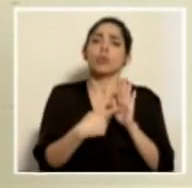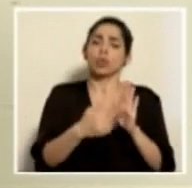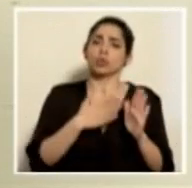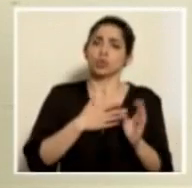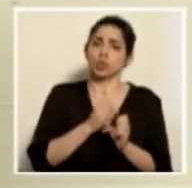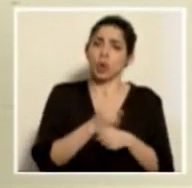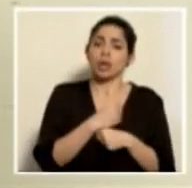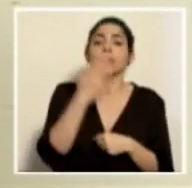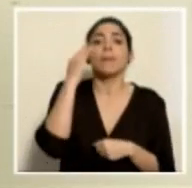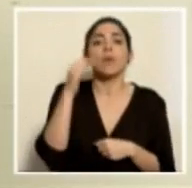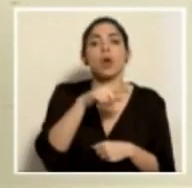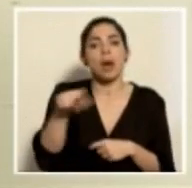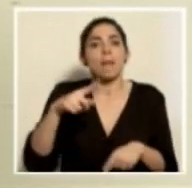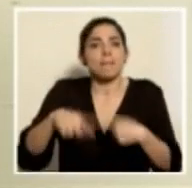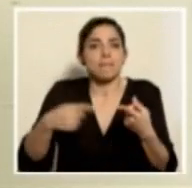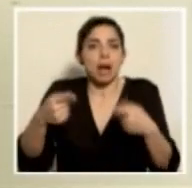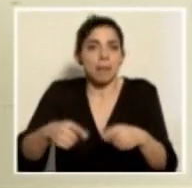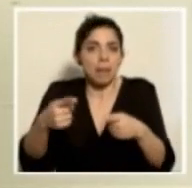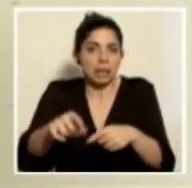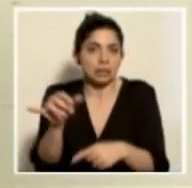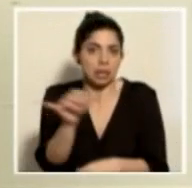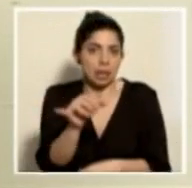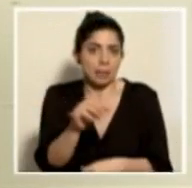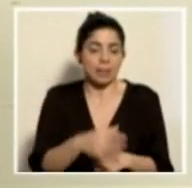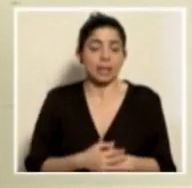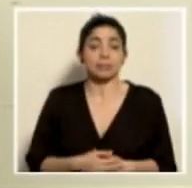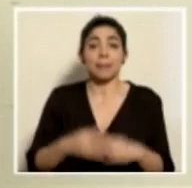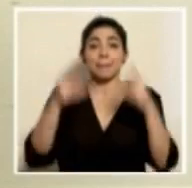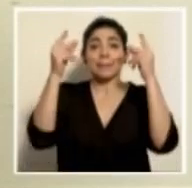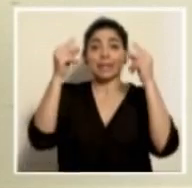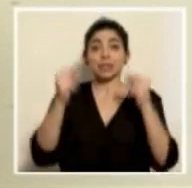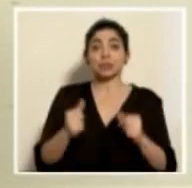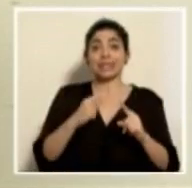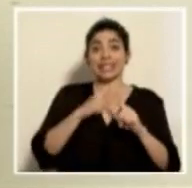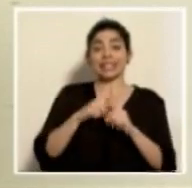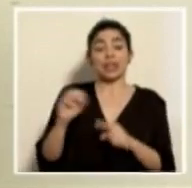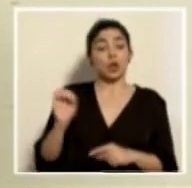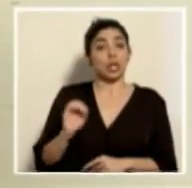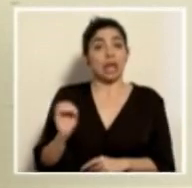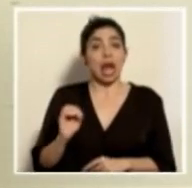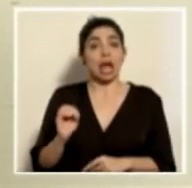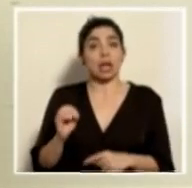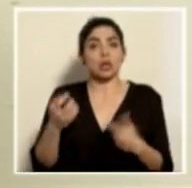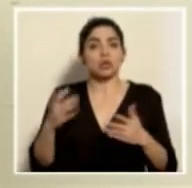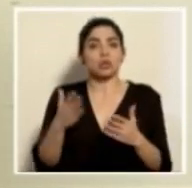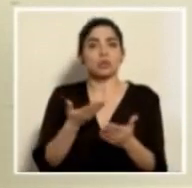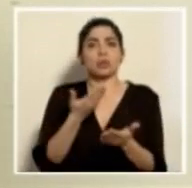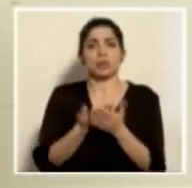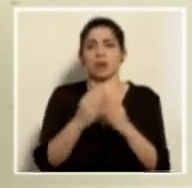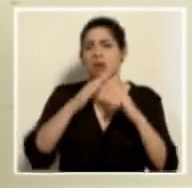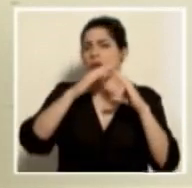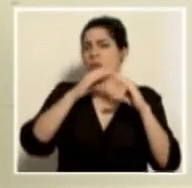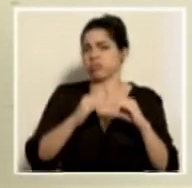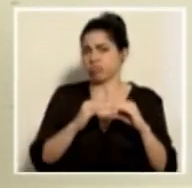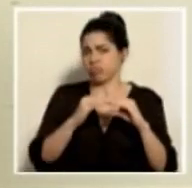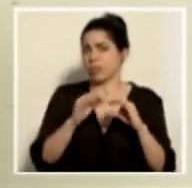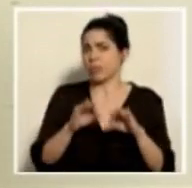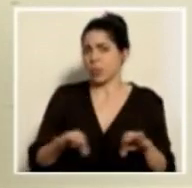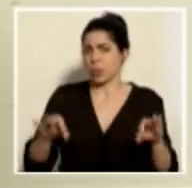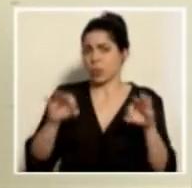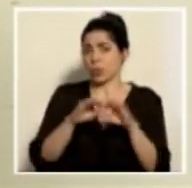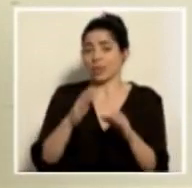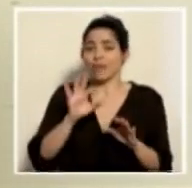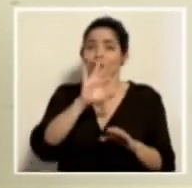el contexto de la reducción del presupuesto extraordinario, se presenta una reducción importante. Por la forma de